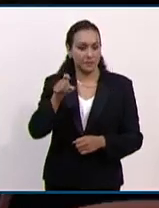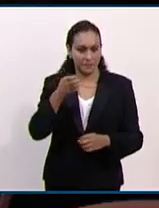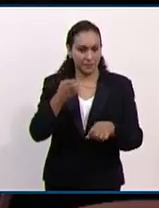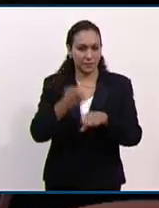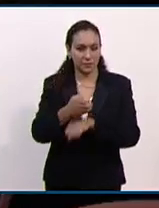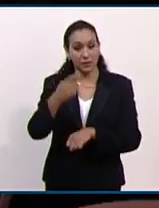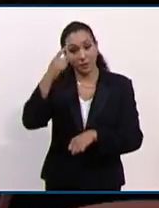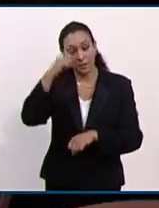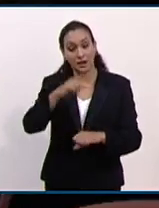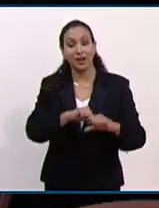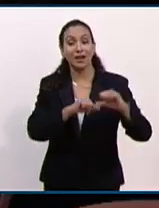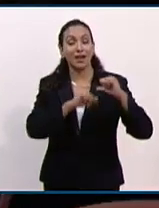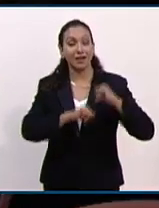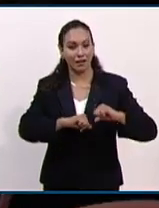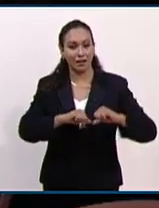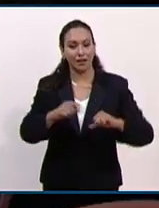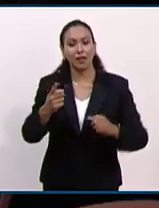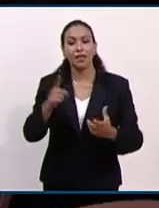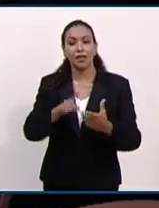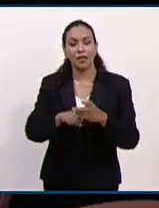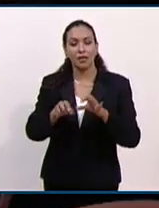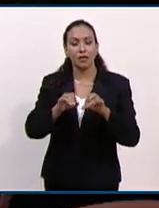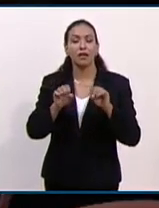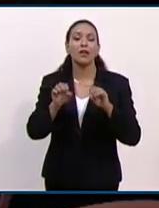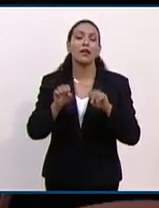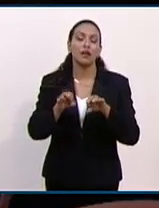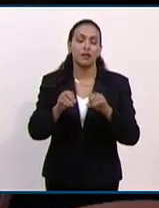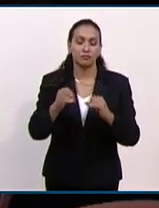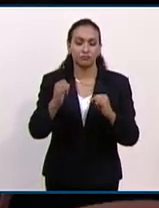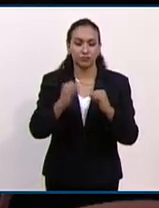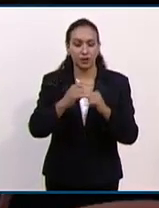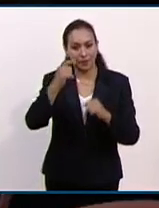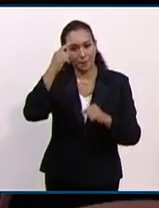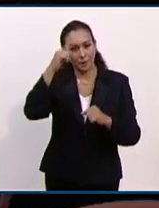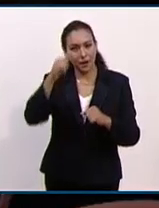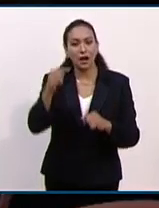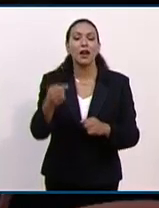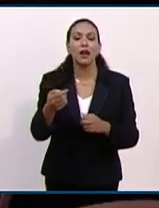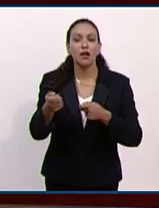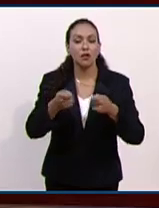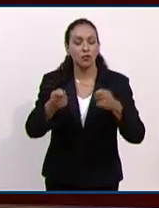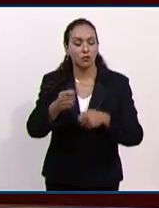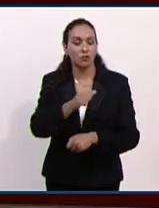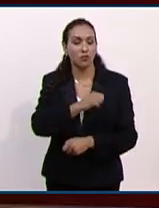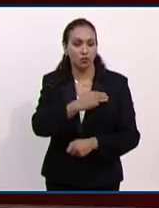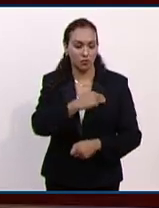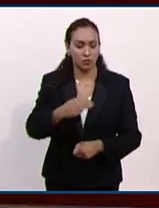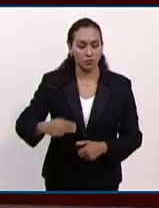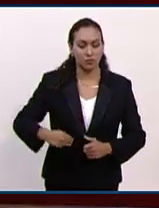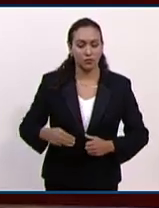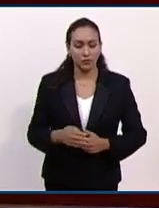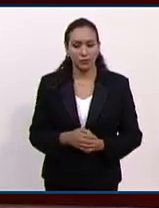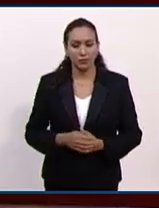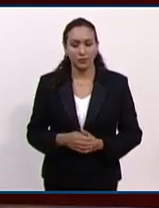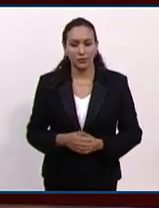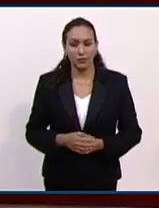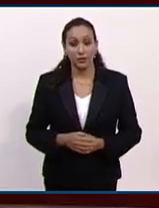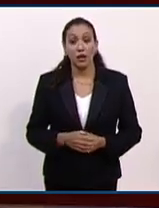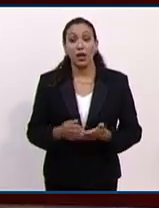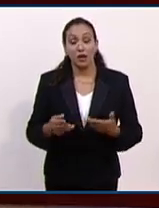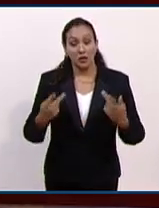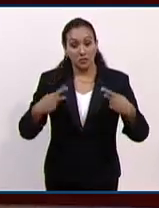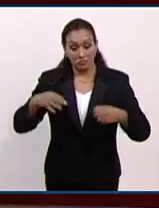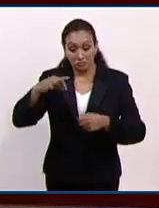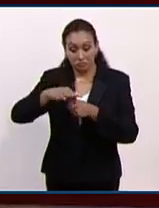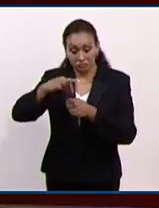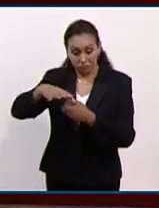al cargo de titular del órgano interno de control de los ayuntamientos. En este asunto, el Pleno, por mayoría de